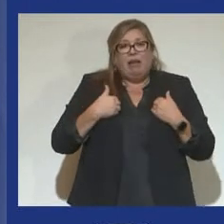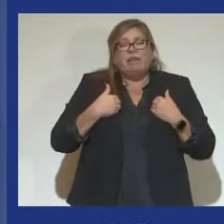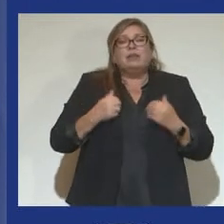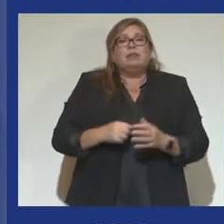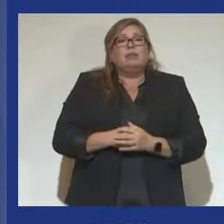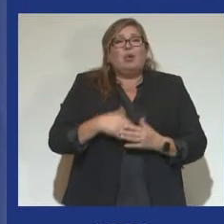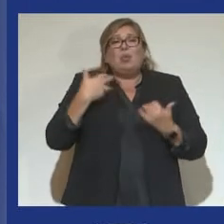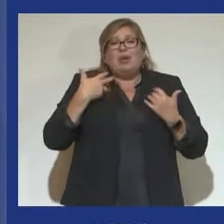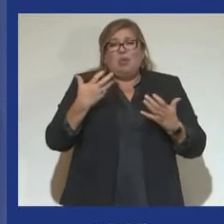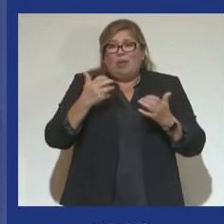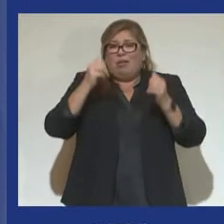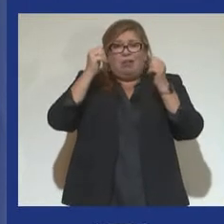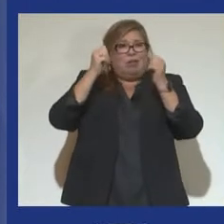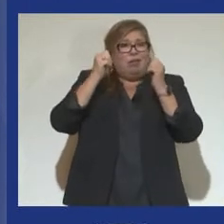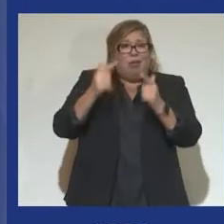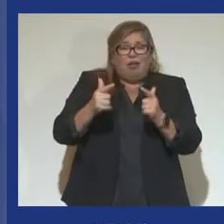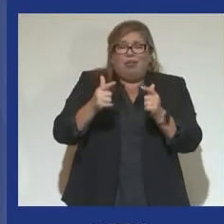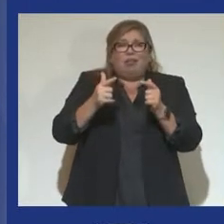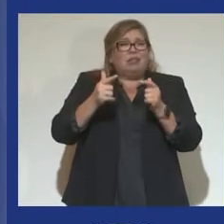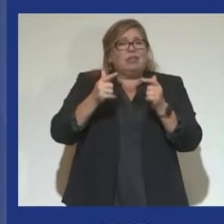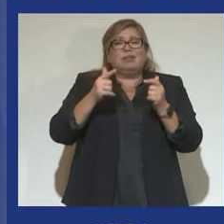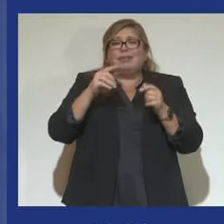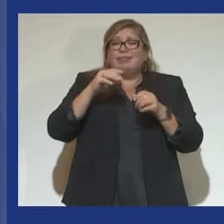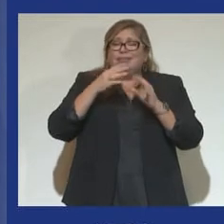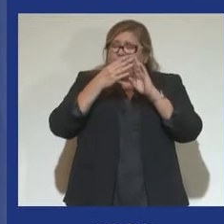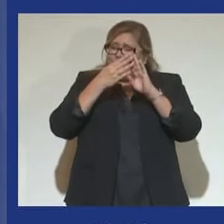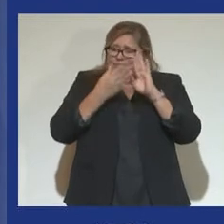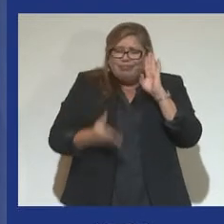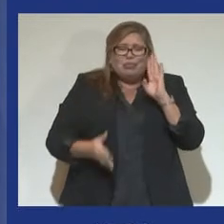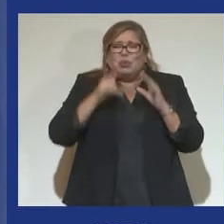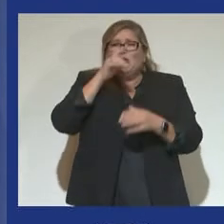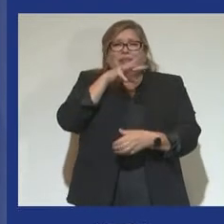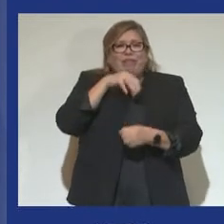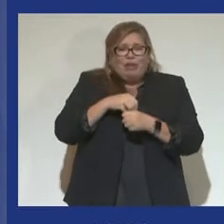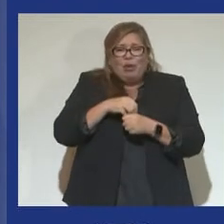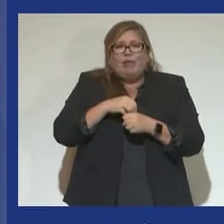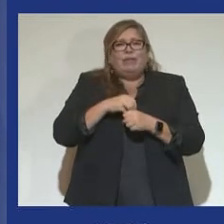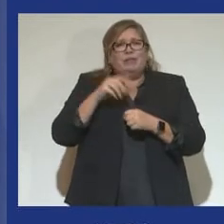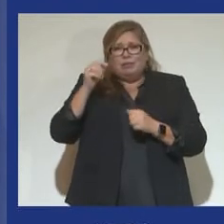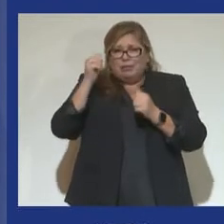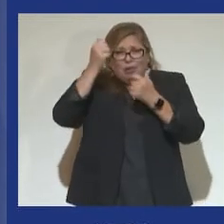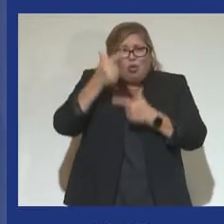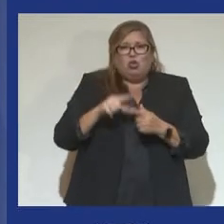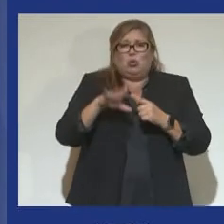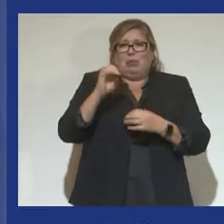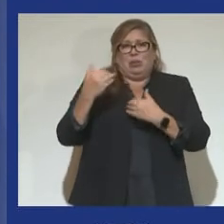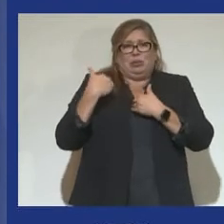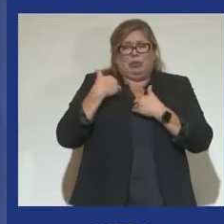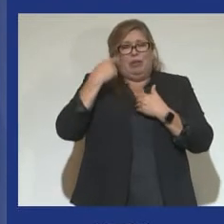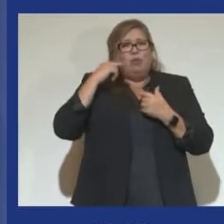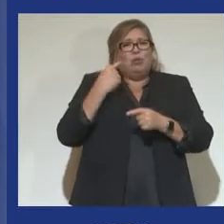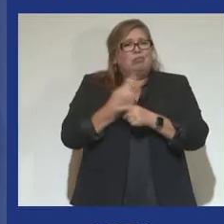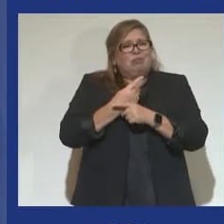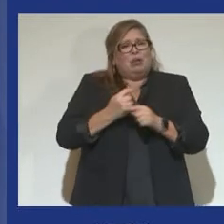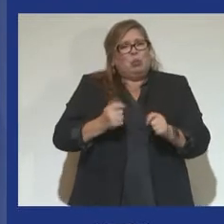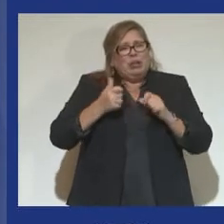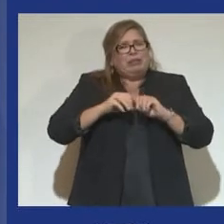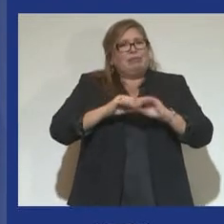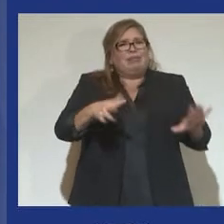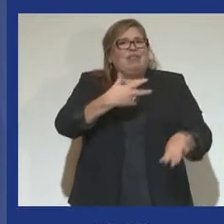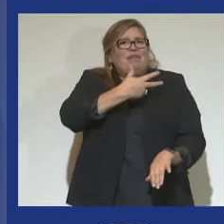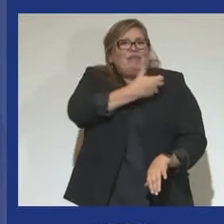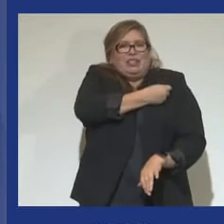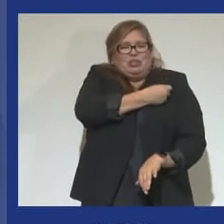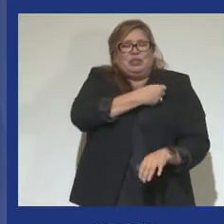específico hay que hacer responsables a la gente a todo nivel a nivel de todo el espectro la conversación es más profunda de voz y en